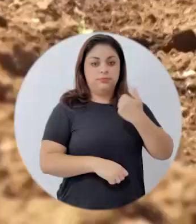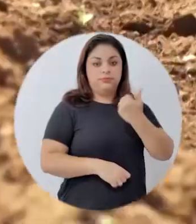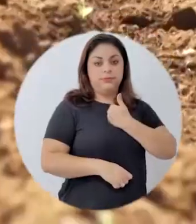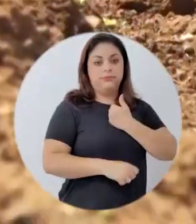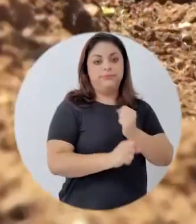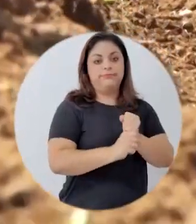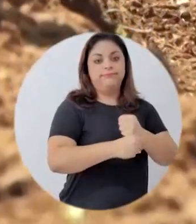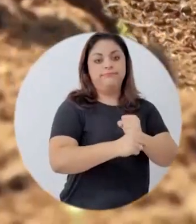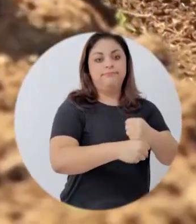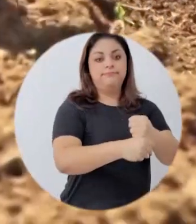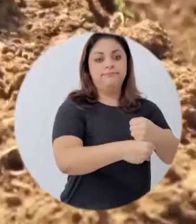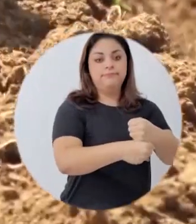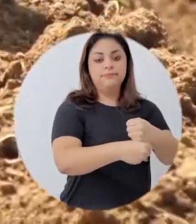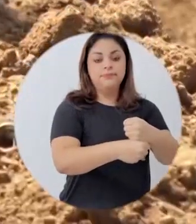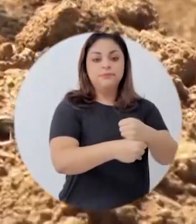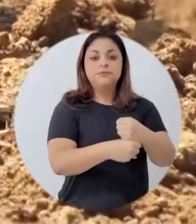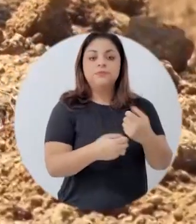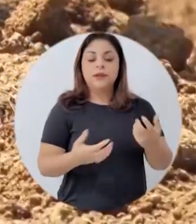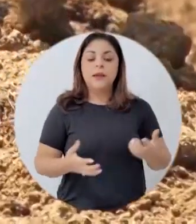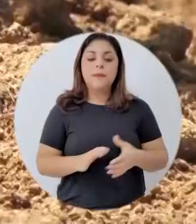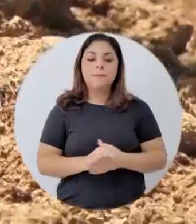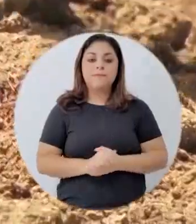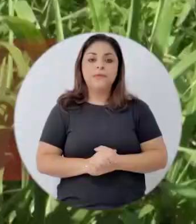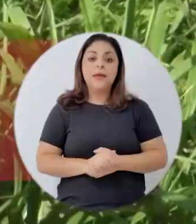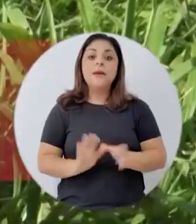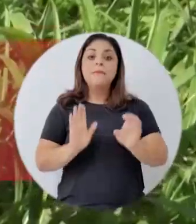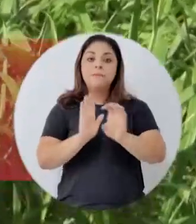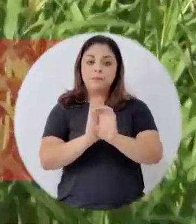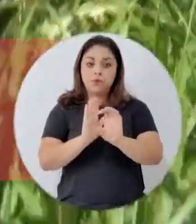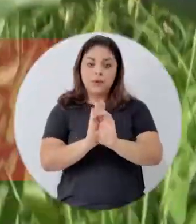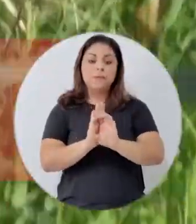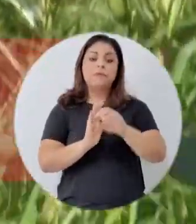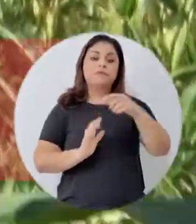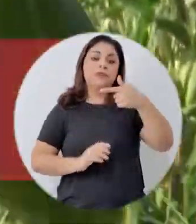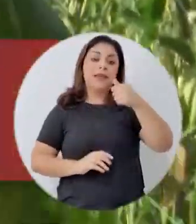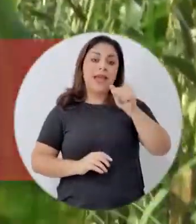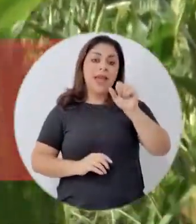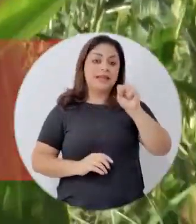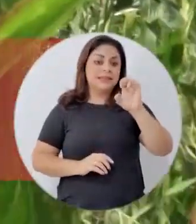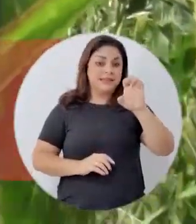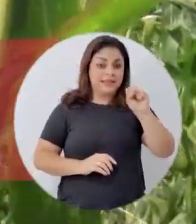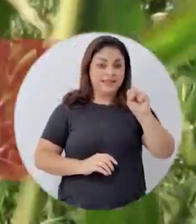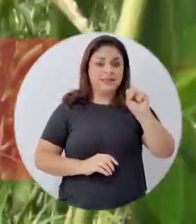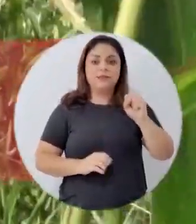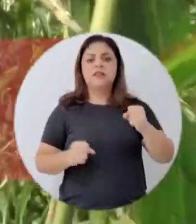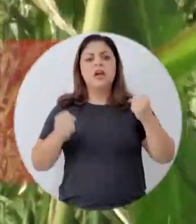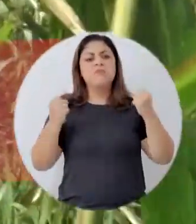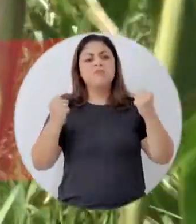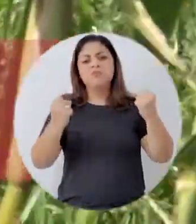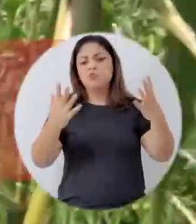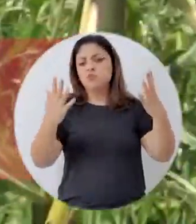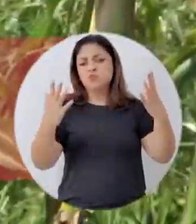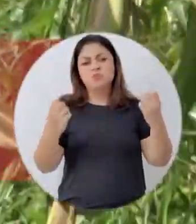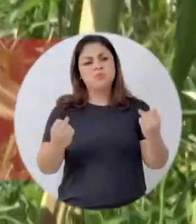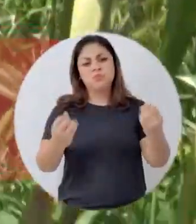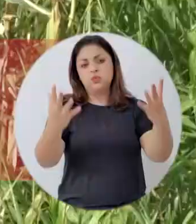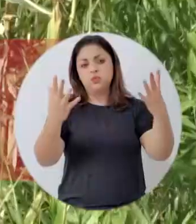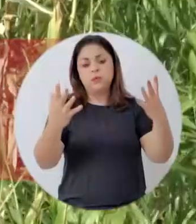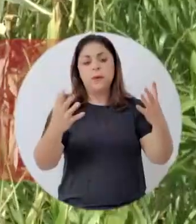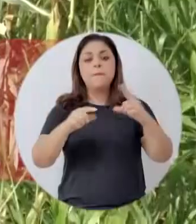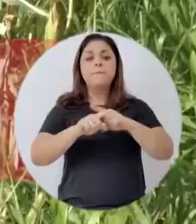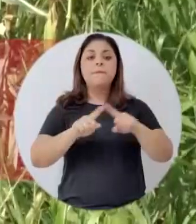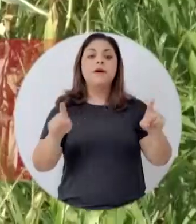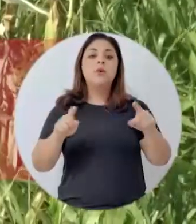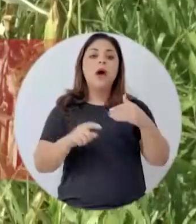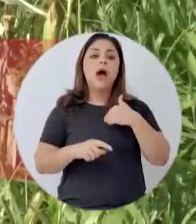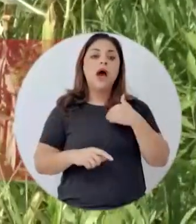el concepto, es que voy a tener mis emisiones de carbono, mi inventario de carbono. Los gases de efecto invernadero son muchos, solamente se utiliza